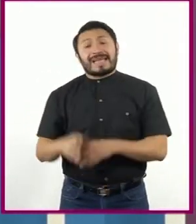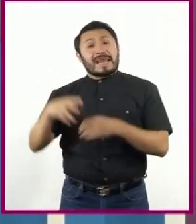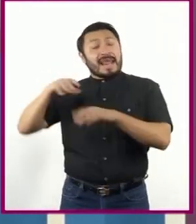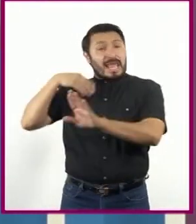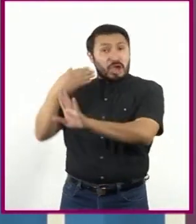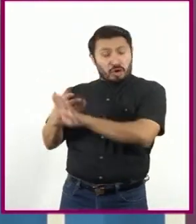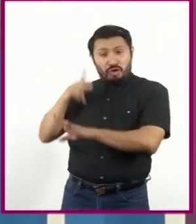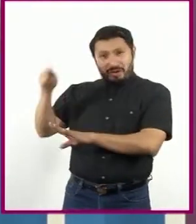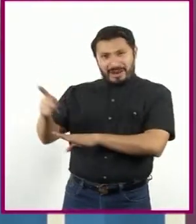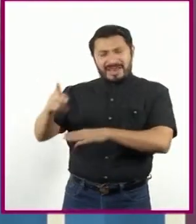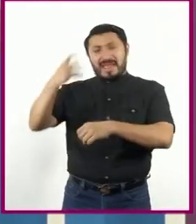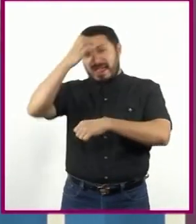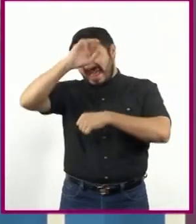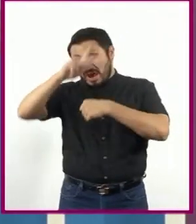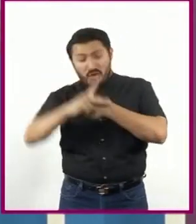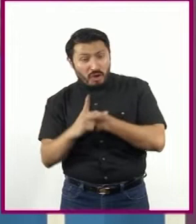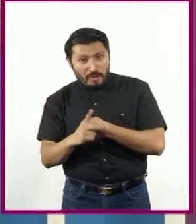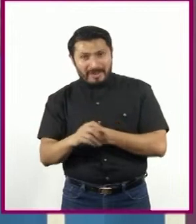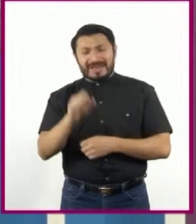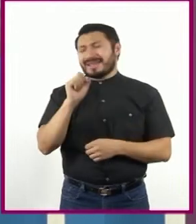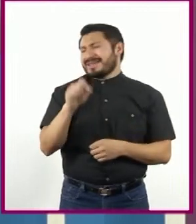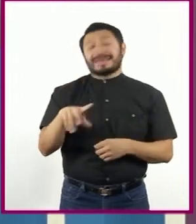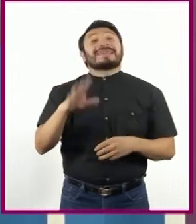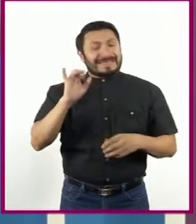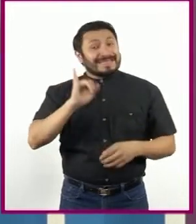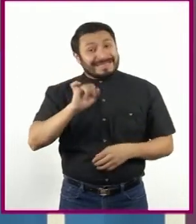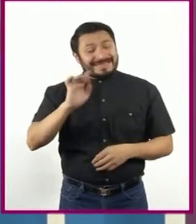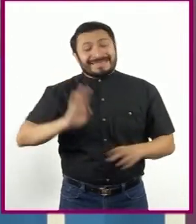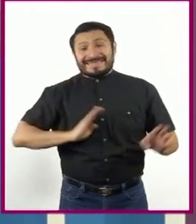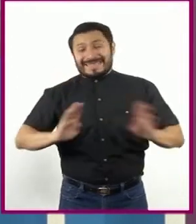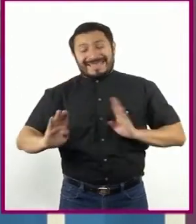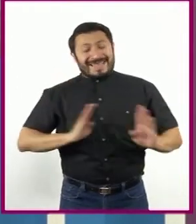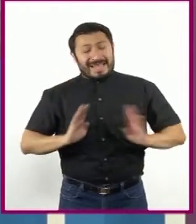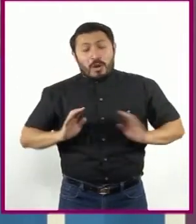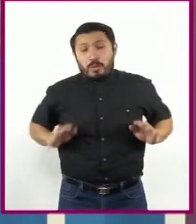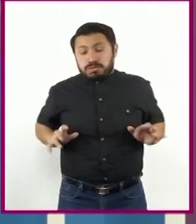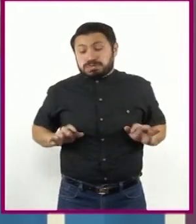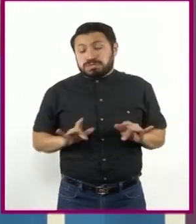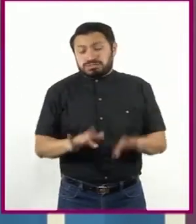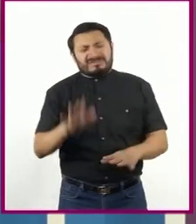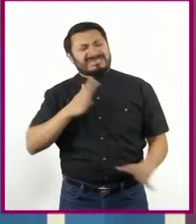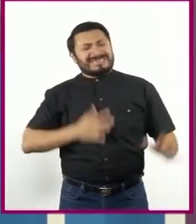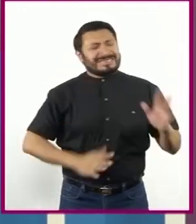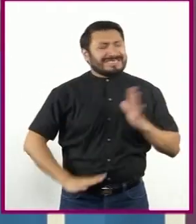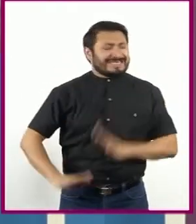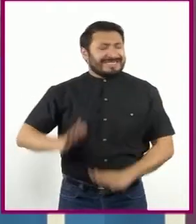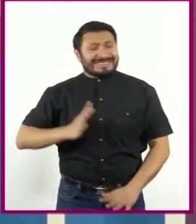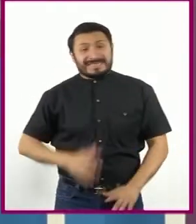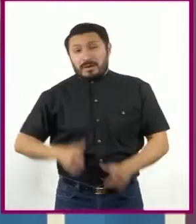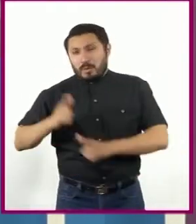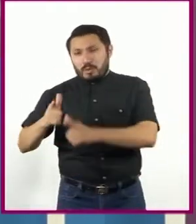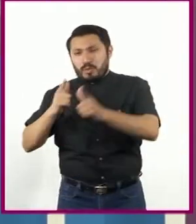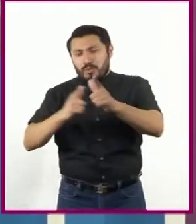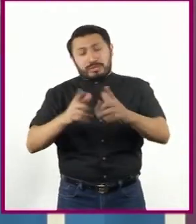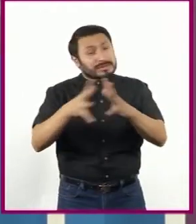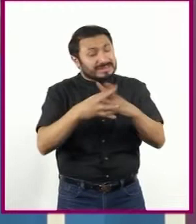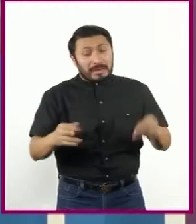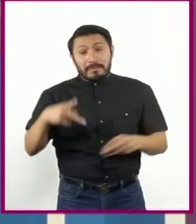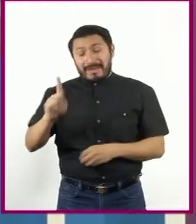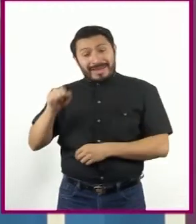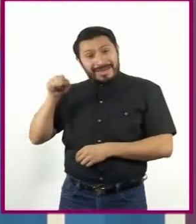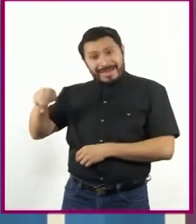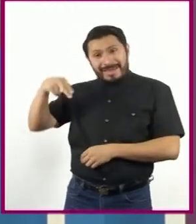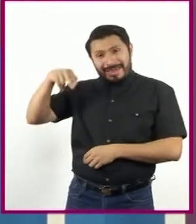europeas, a pesar de lo deteriorado del ejército y la carencia de insumos militares, Bonaparte hizo gala de